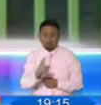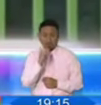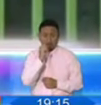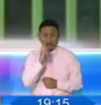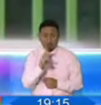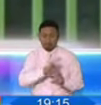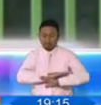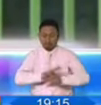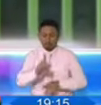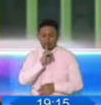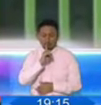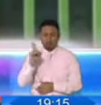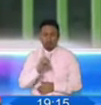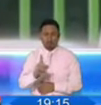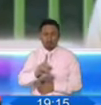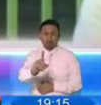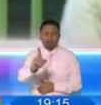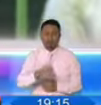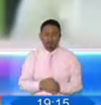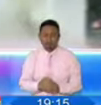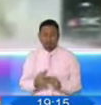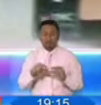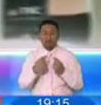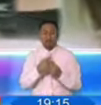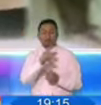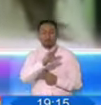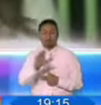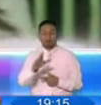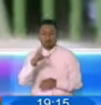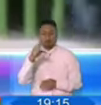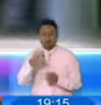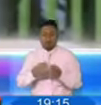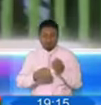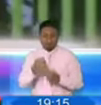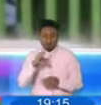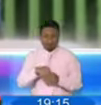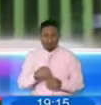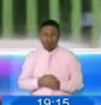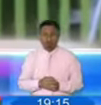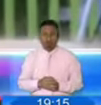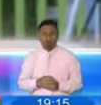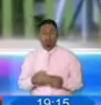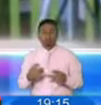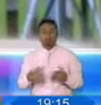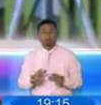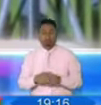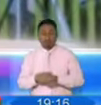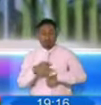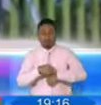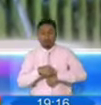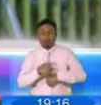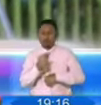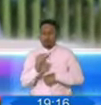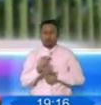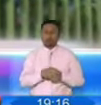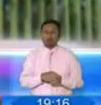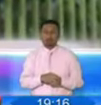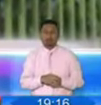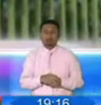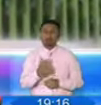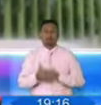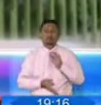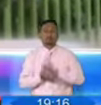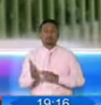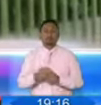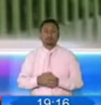la situación por la cual está pasando el movimiento Alianza País. También hace pocos minutos nada más salió